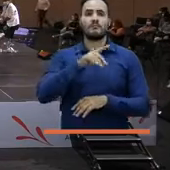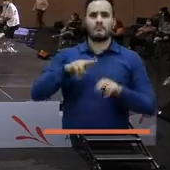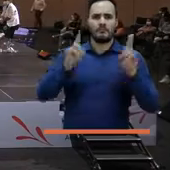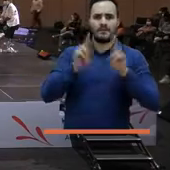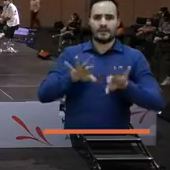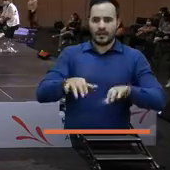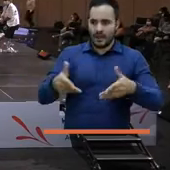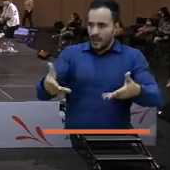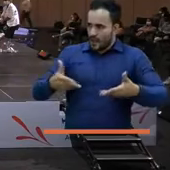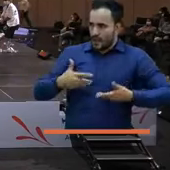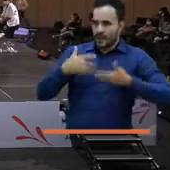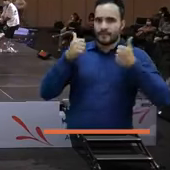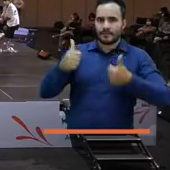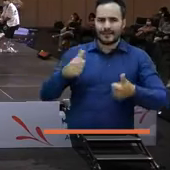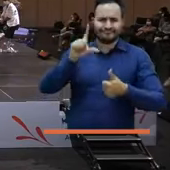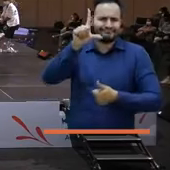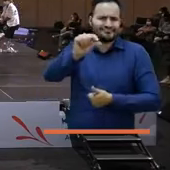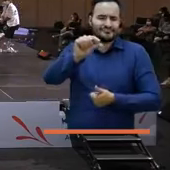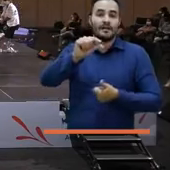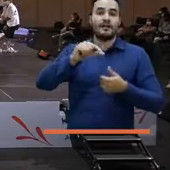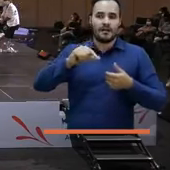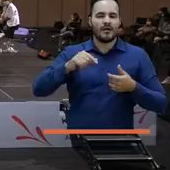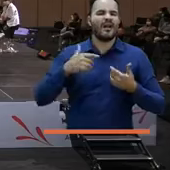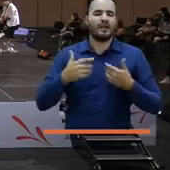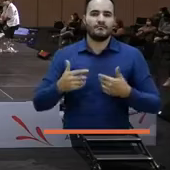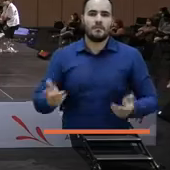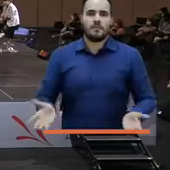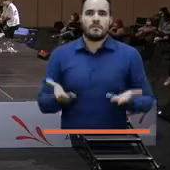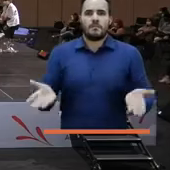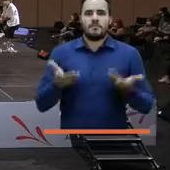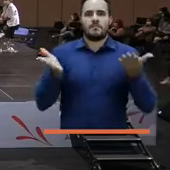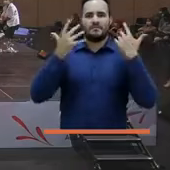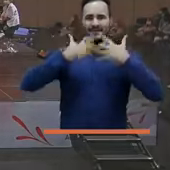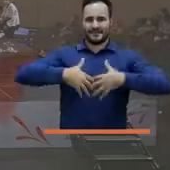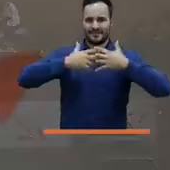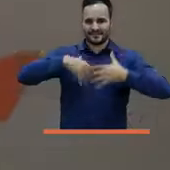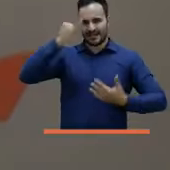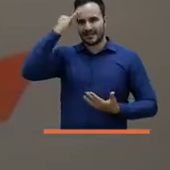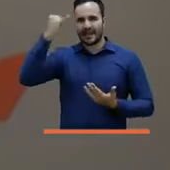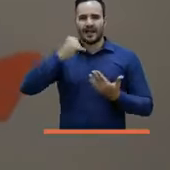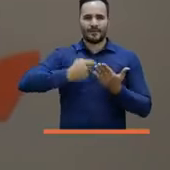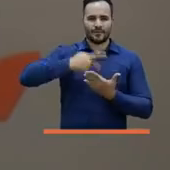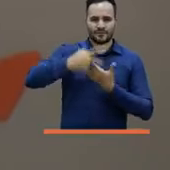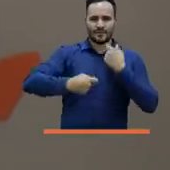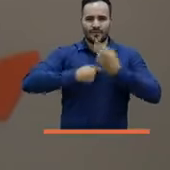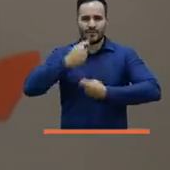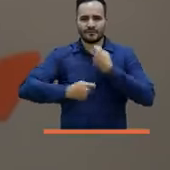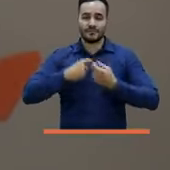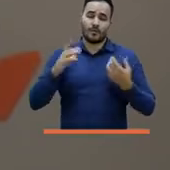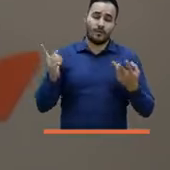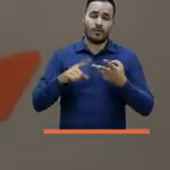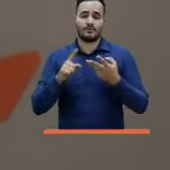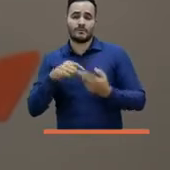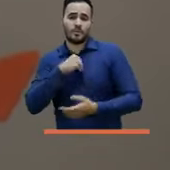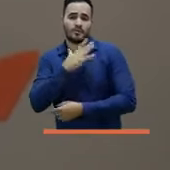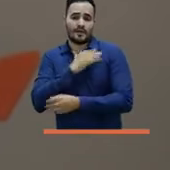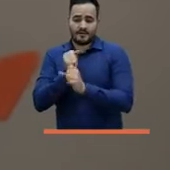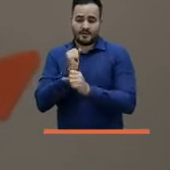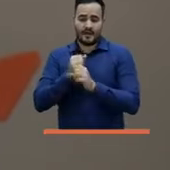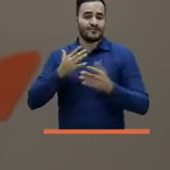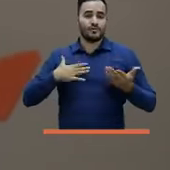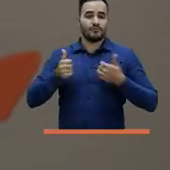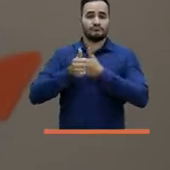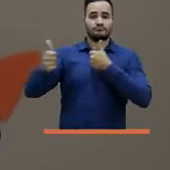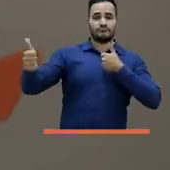conectividad y de esta manera poder ser sus emprendimientos pero también poder generar opciones laborales formales de teletrabajo